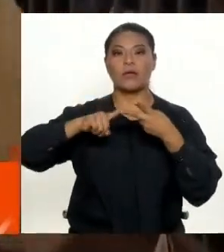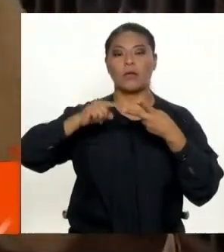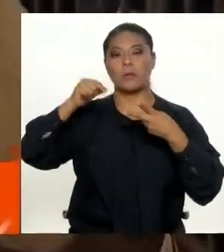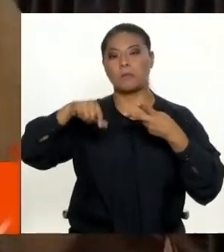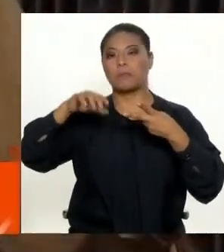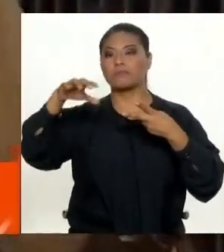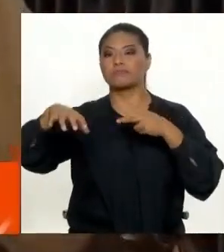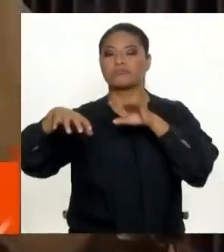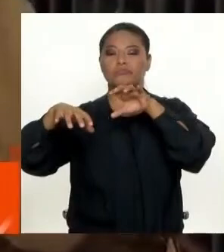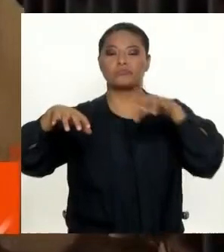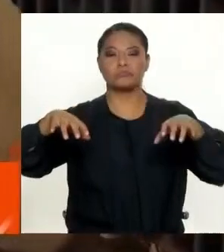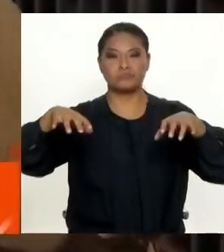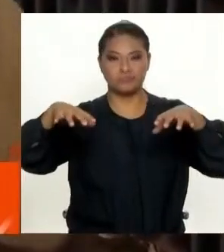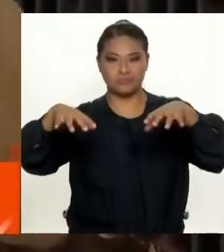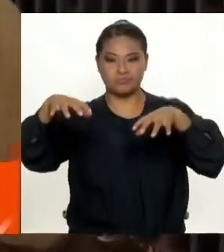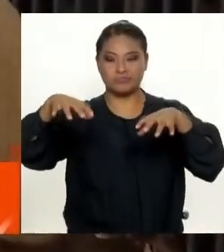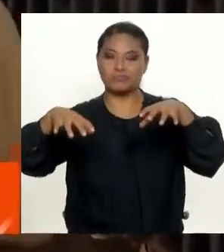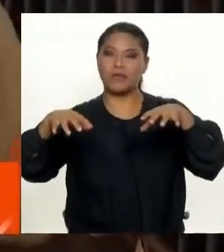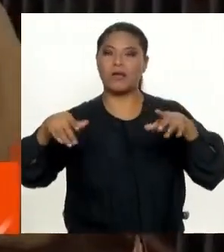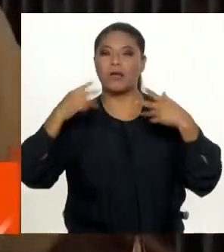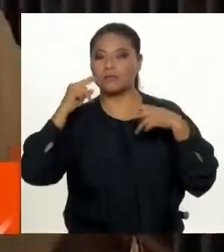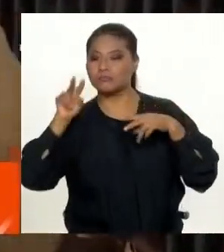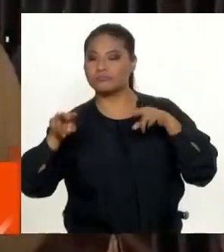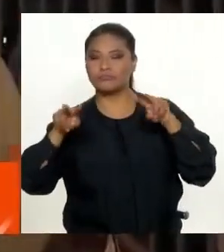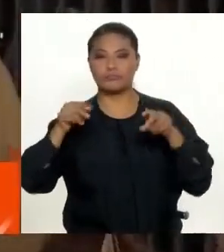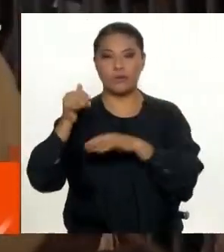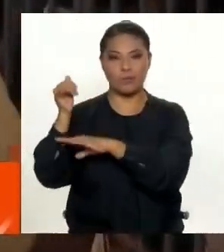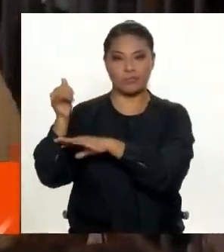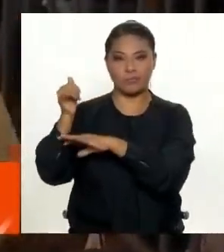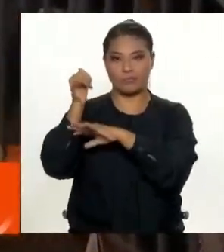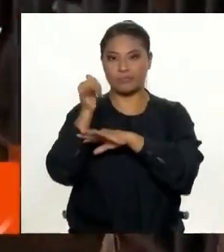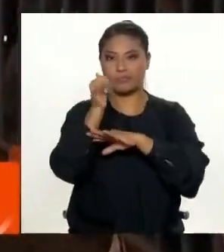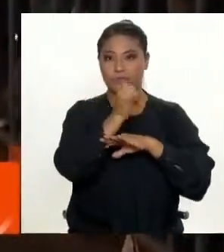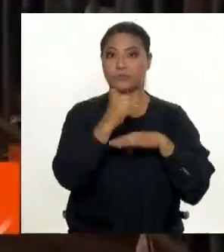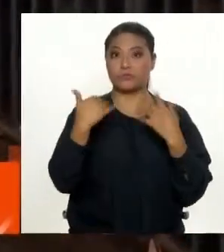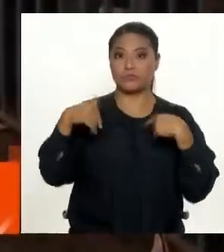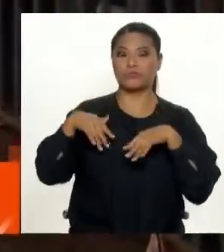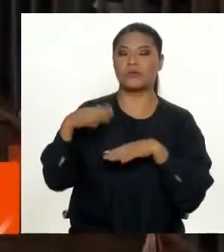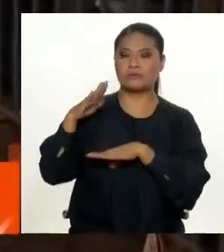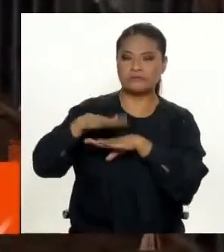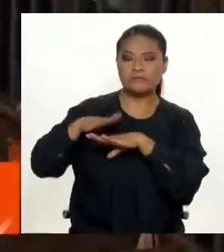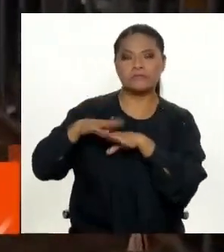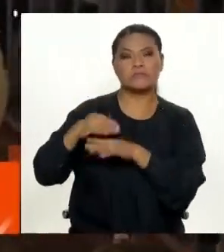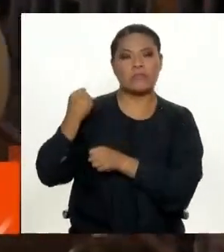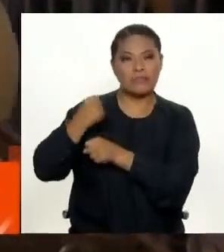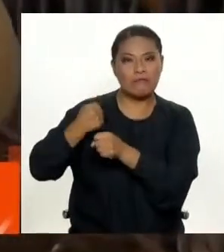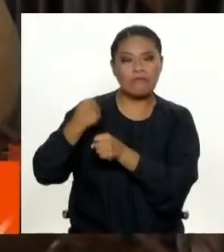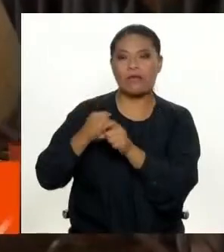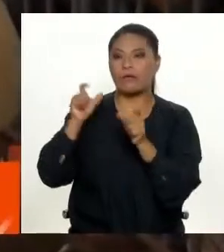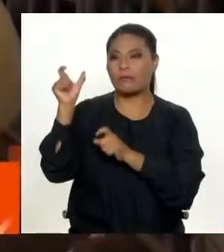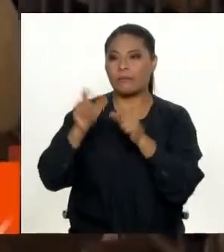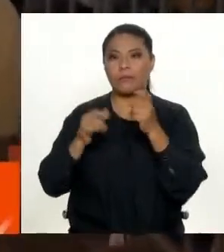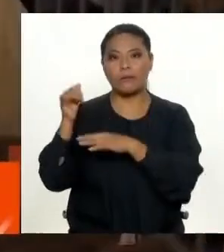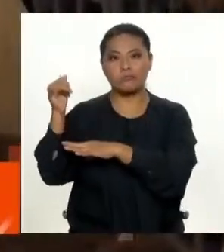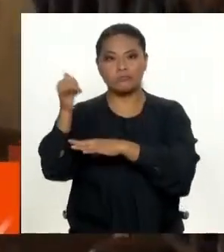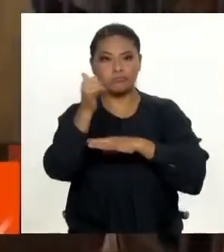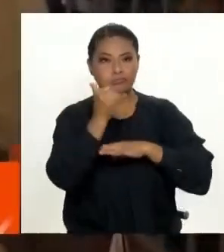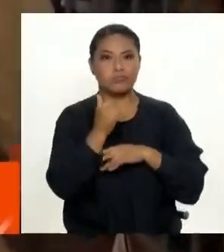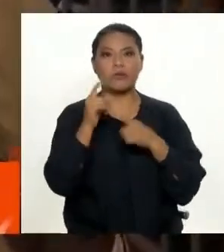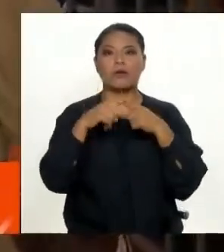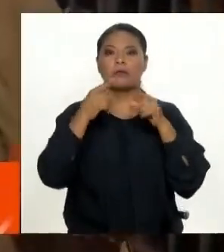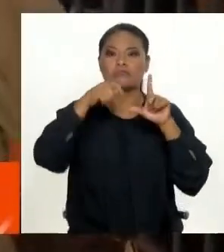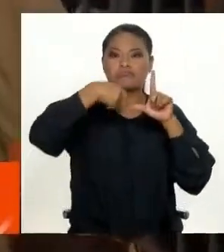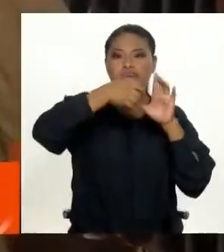manera simultánea y ha sido un gran despliegue, un gran esfuerzo, equipo humano, operadores, camarógrafos,